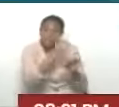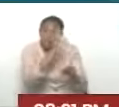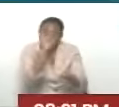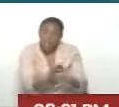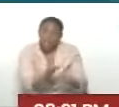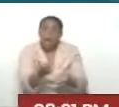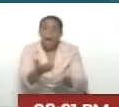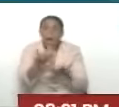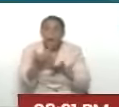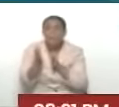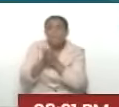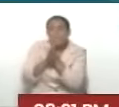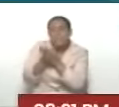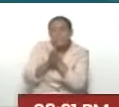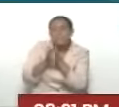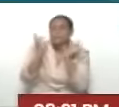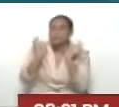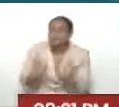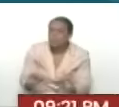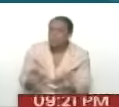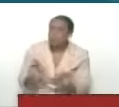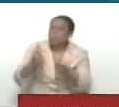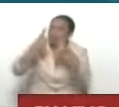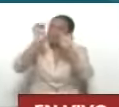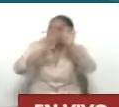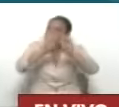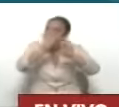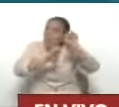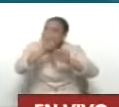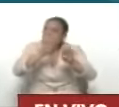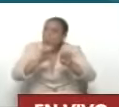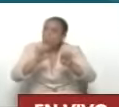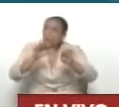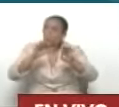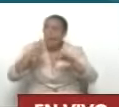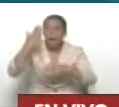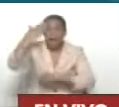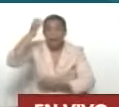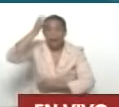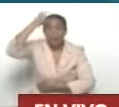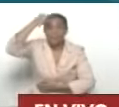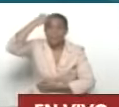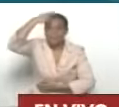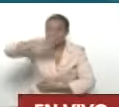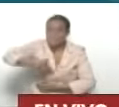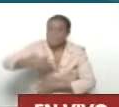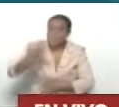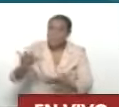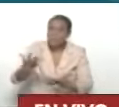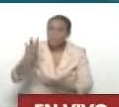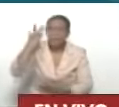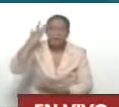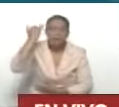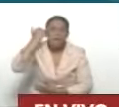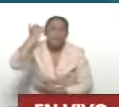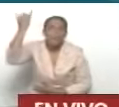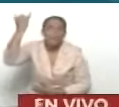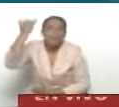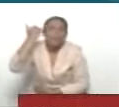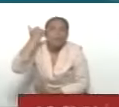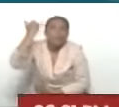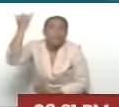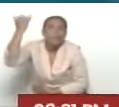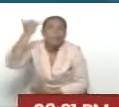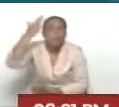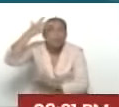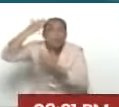básicamente el emprendimiento lo califico y lo englobo dentro de la capacidad de soñar. Y soñar